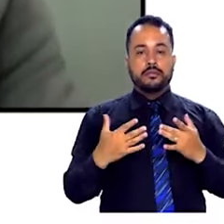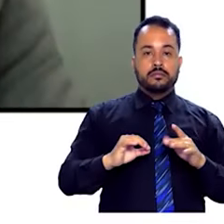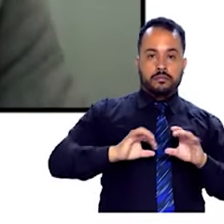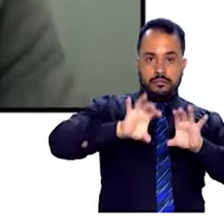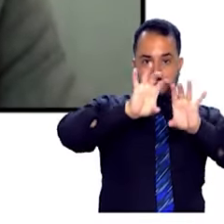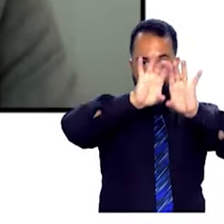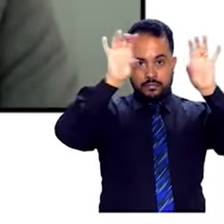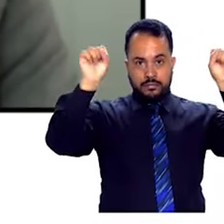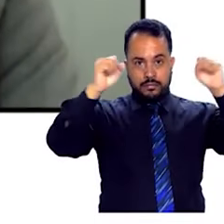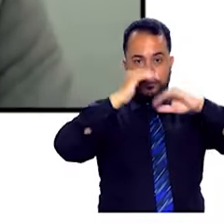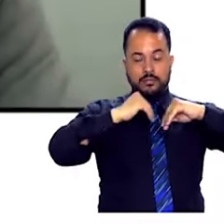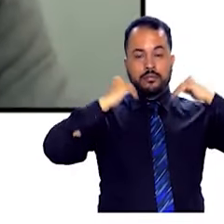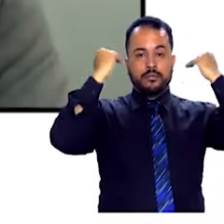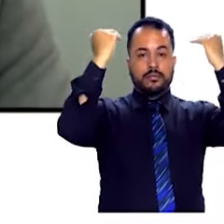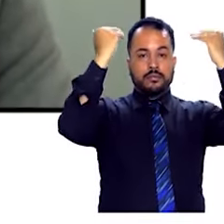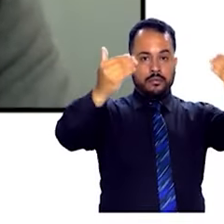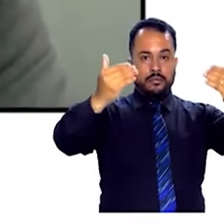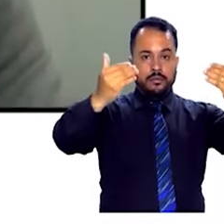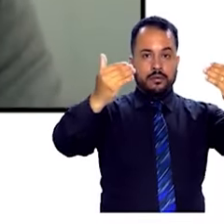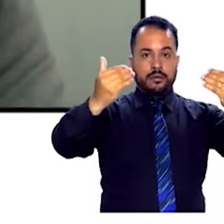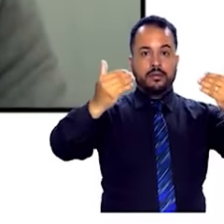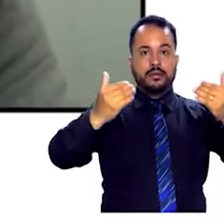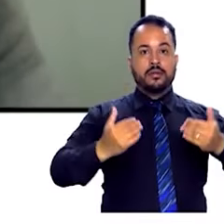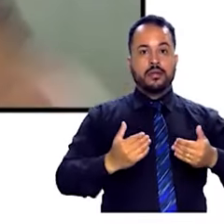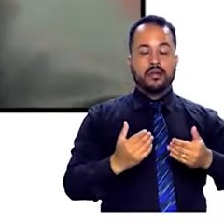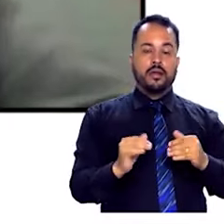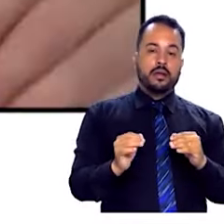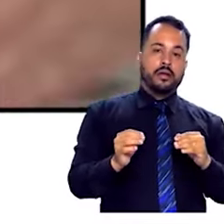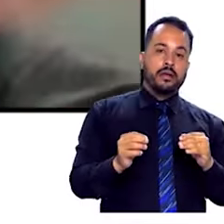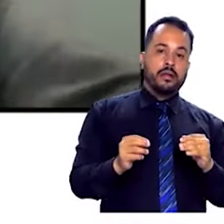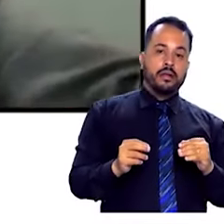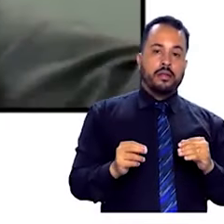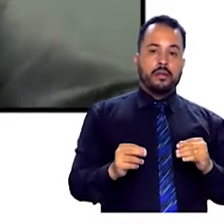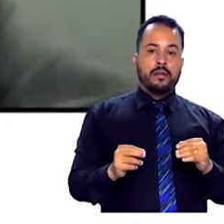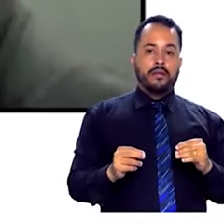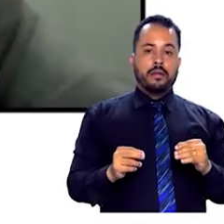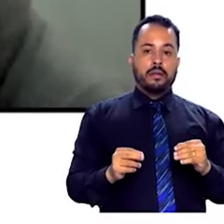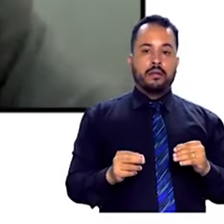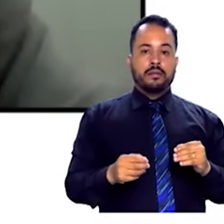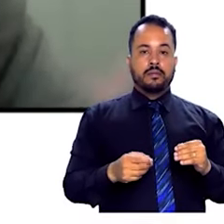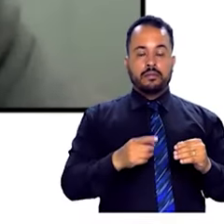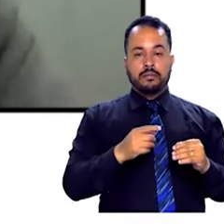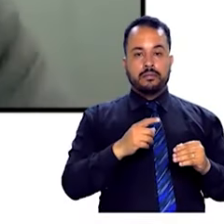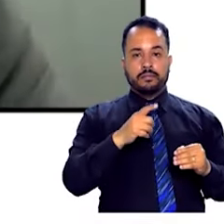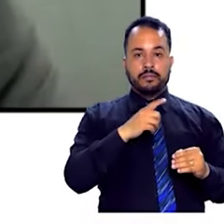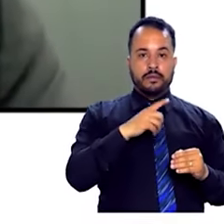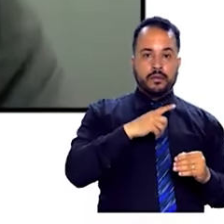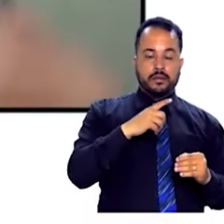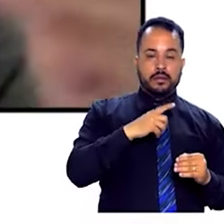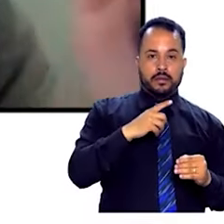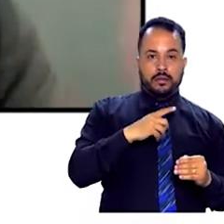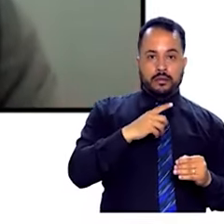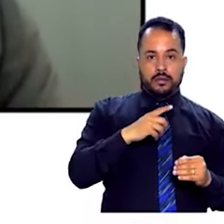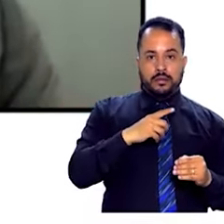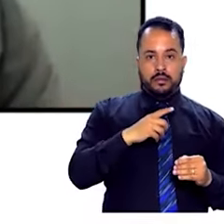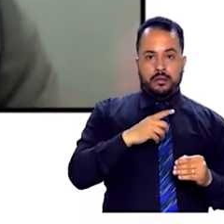autorizada aae error tamb es una